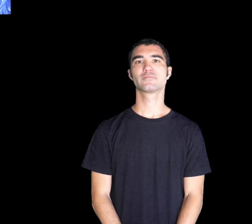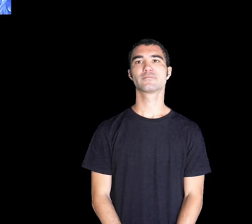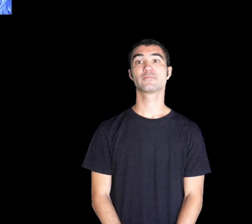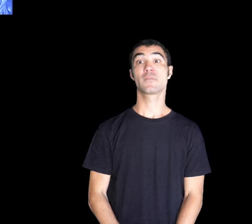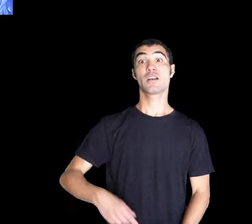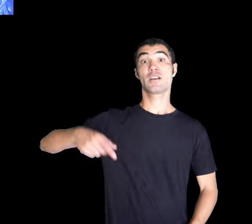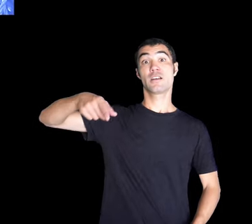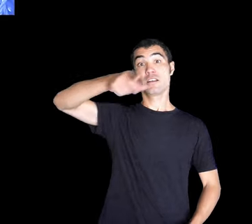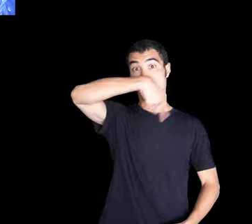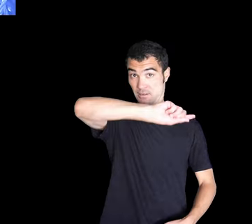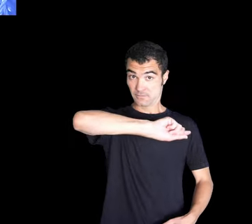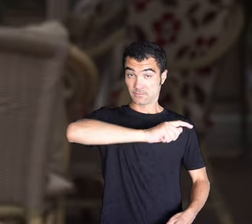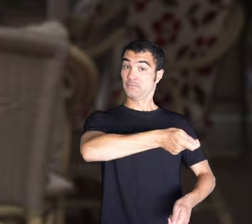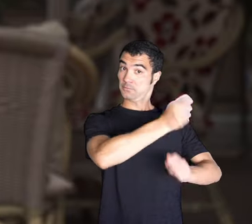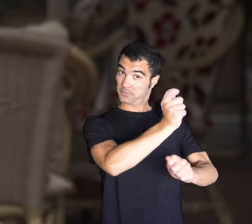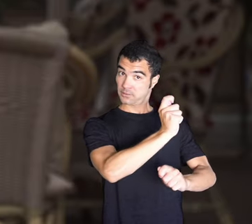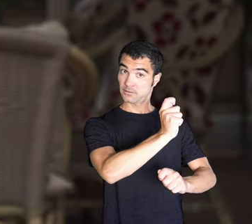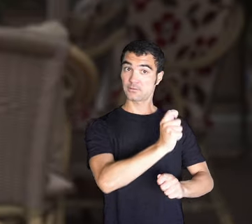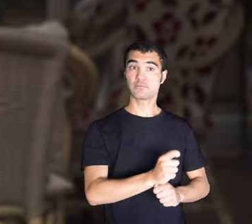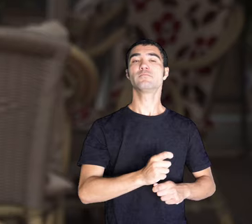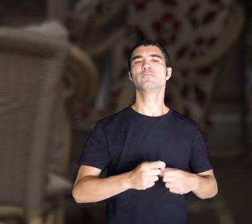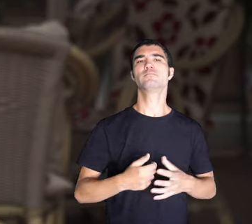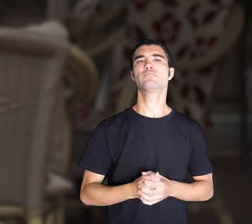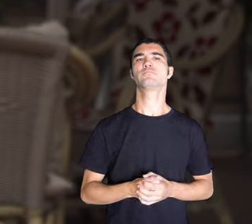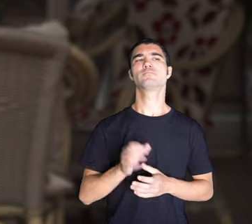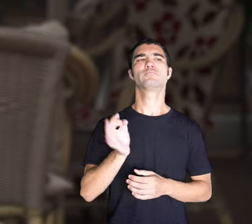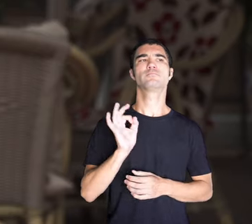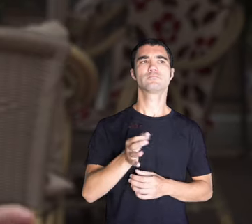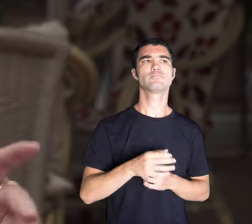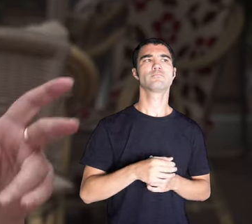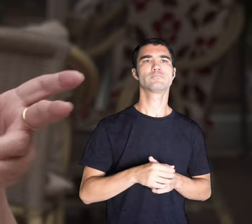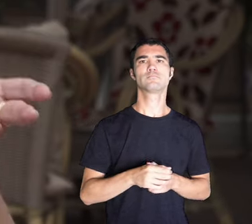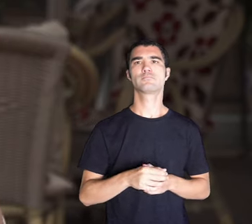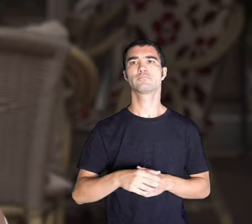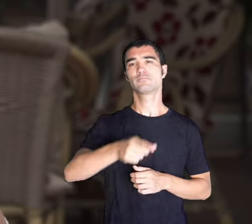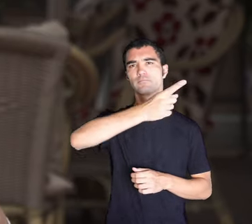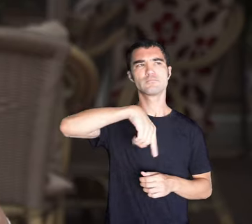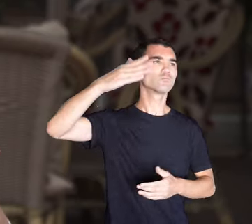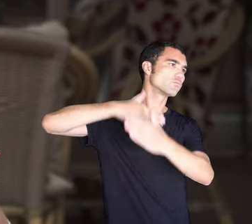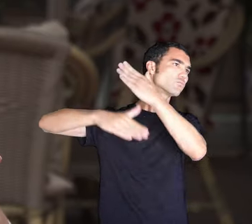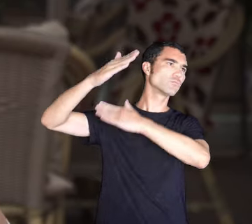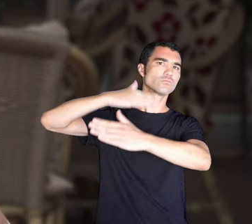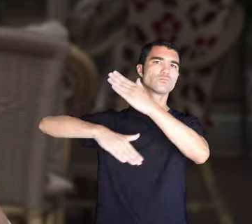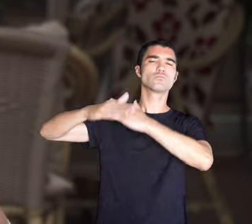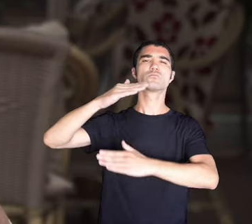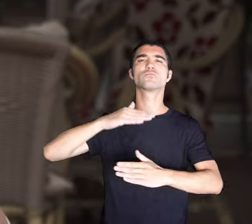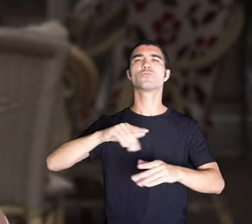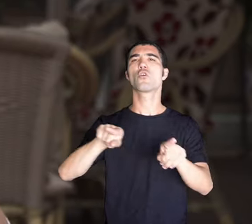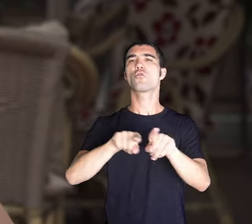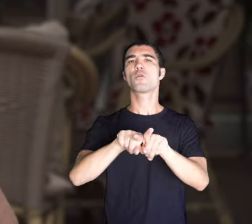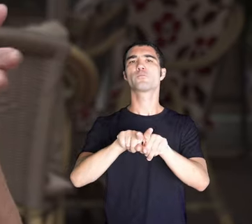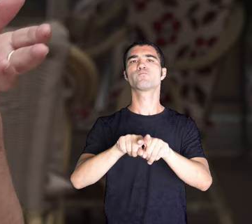Ellos, los pescadores, no olvides que estaban